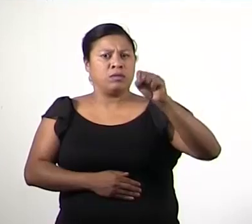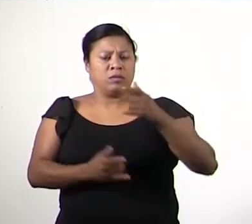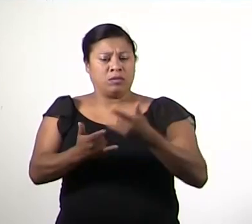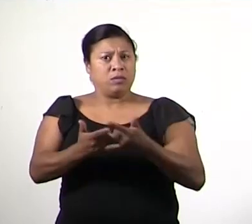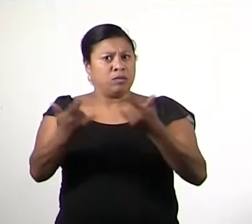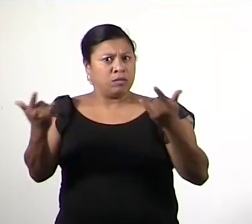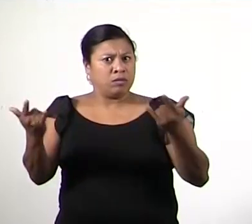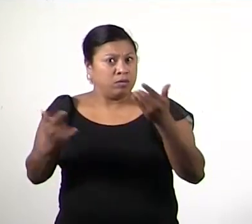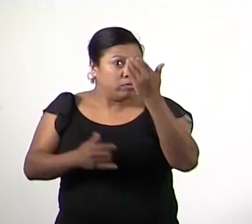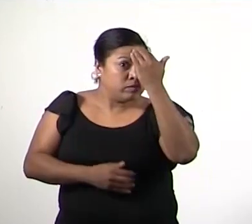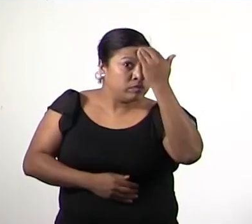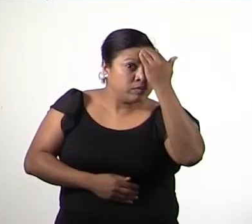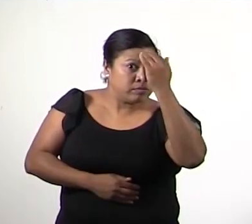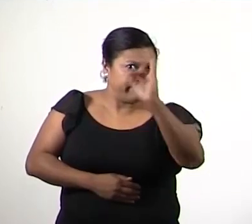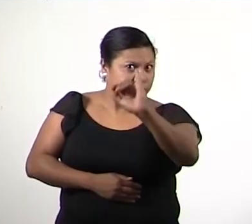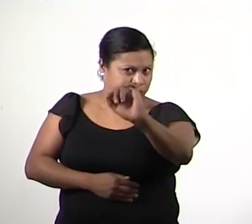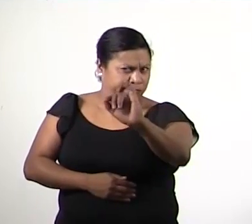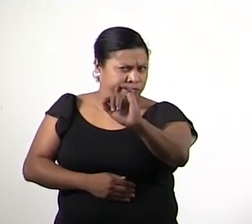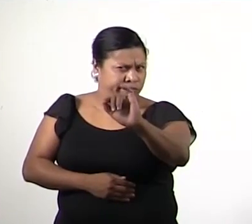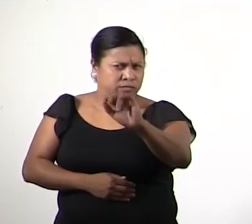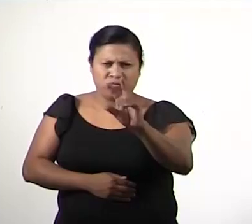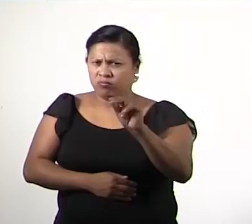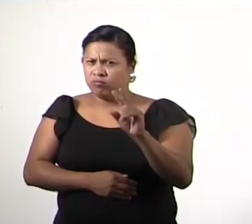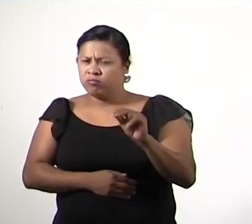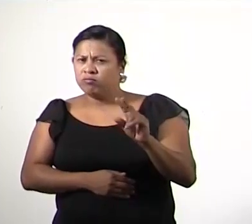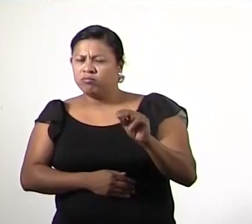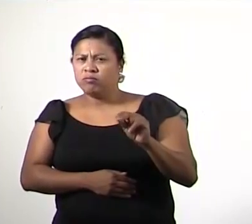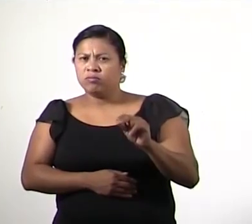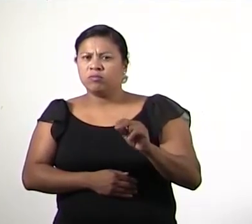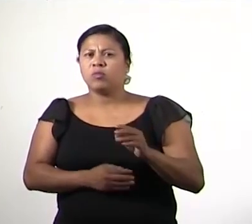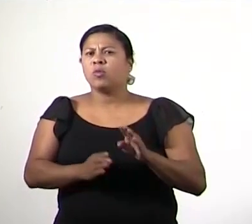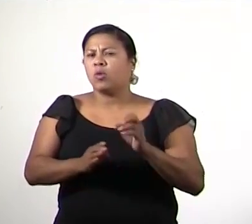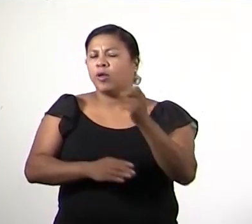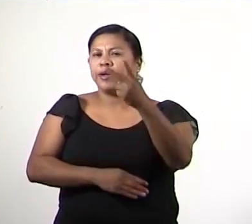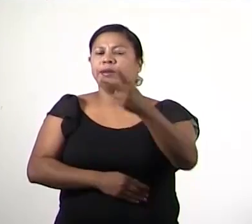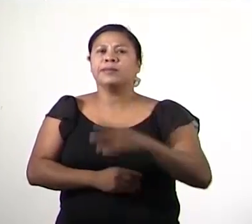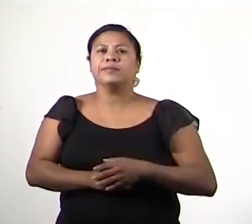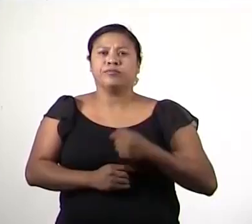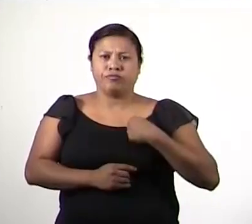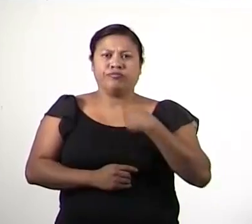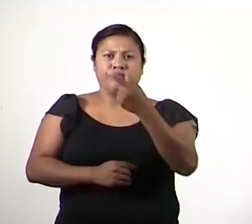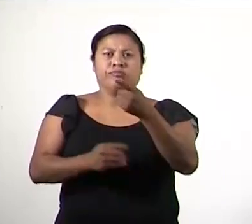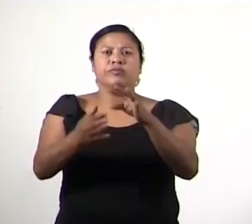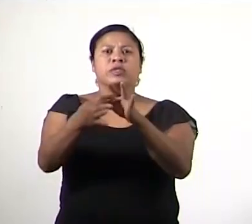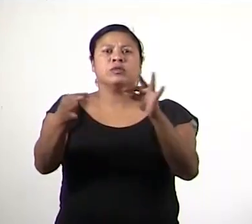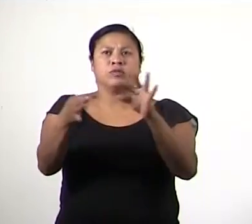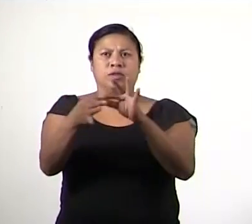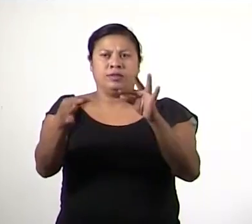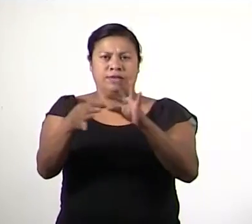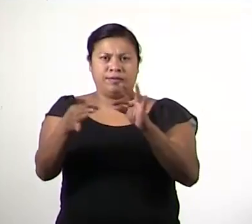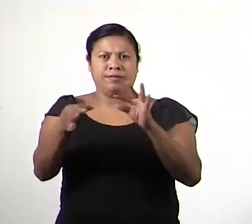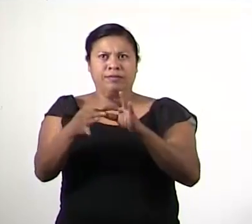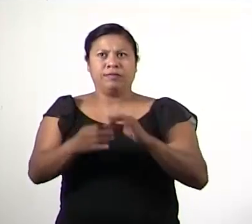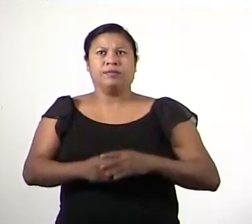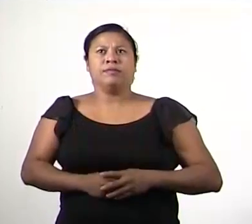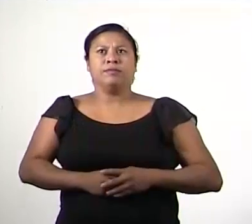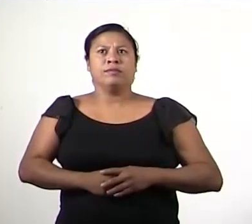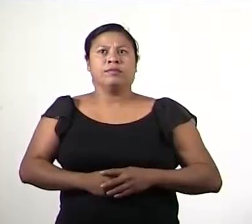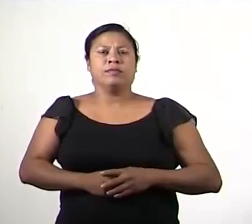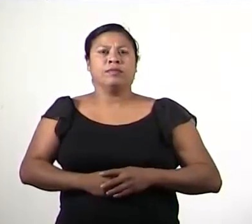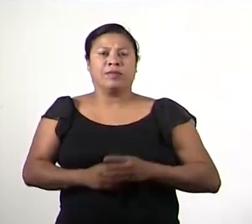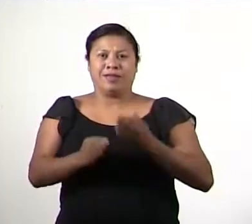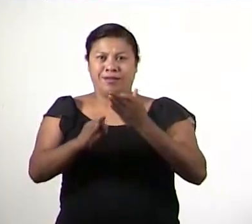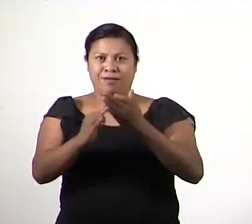¿Sí? ¿No? Obvio, ok. A ver, vamos a ver de